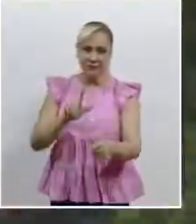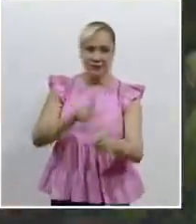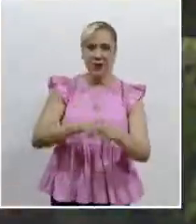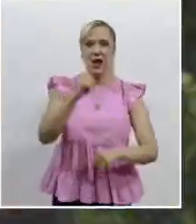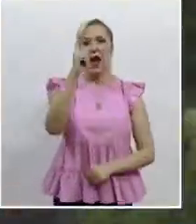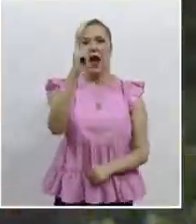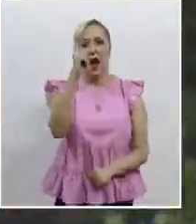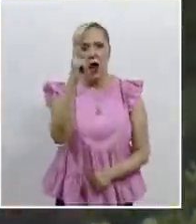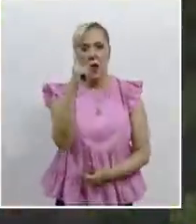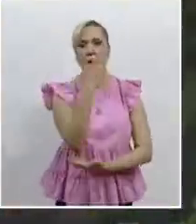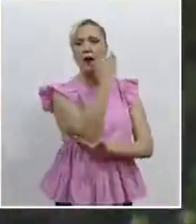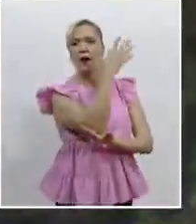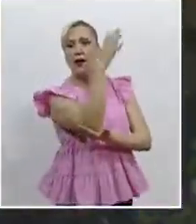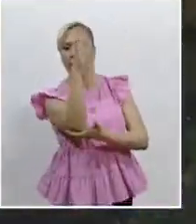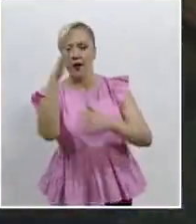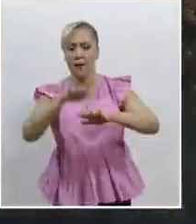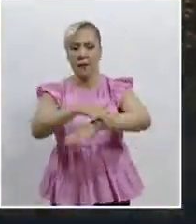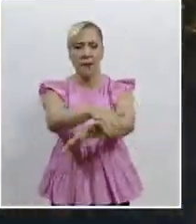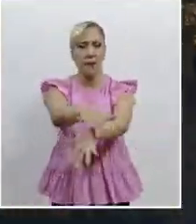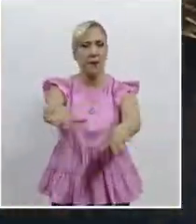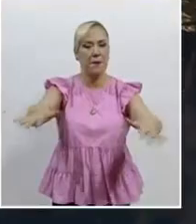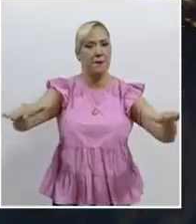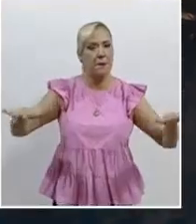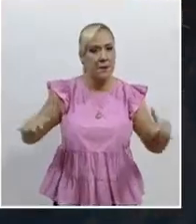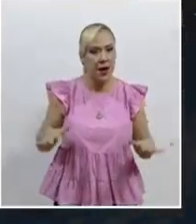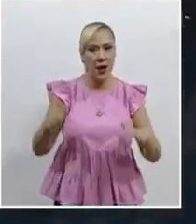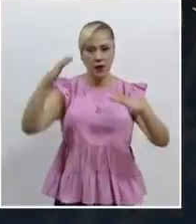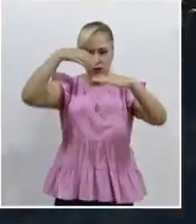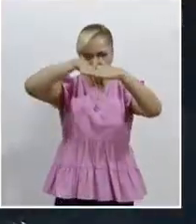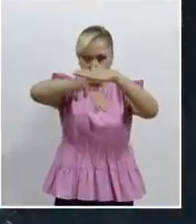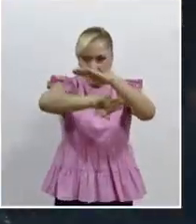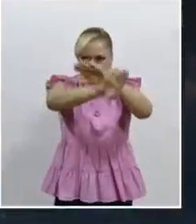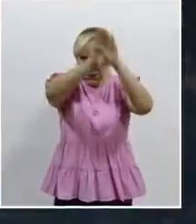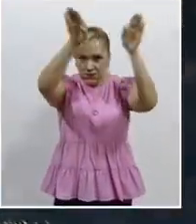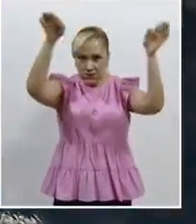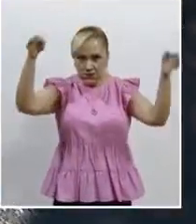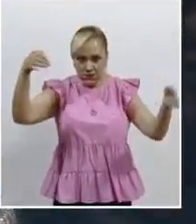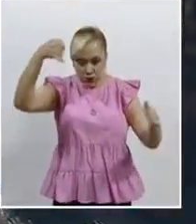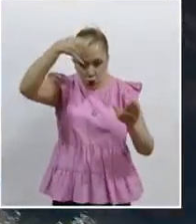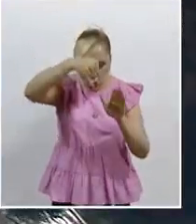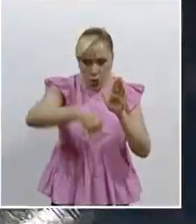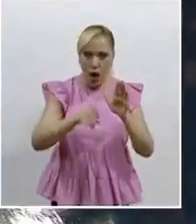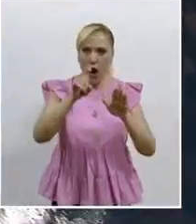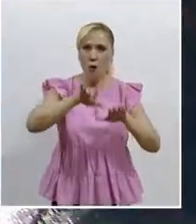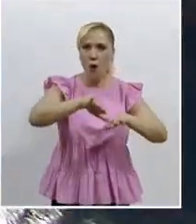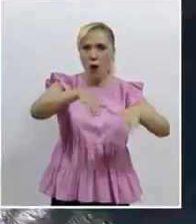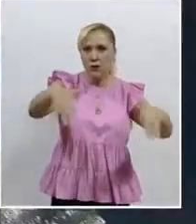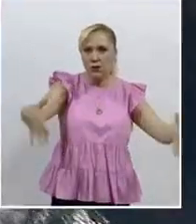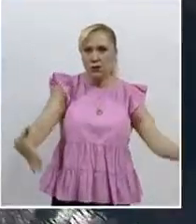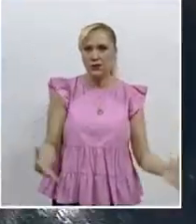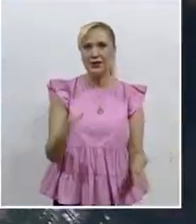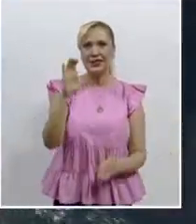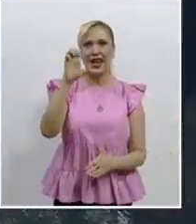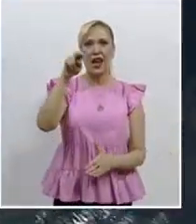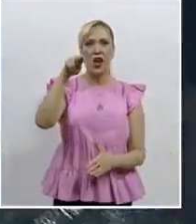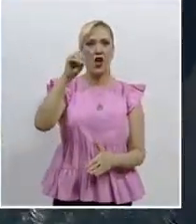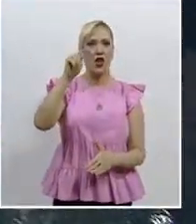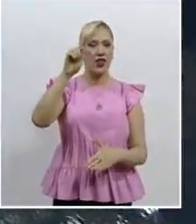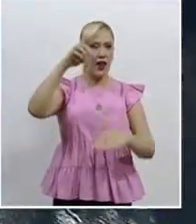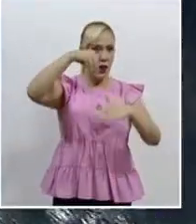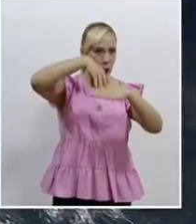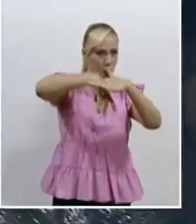agua, humedal, laguna costera, dolina, caverna o cenote en su totalidad, residuos y biodiversidad. La